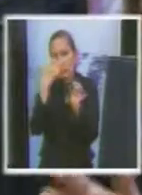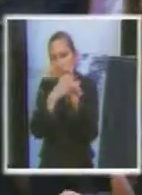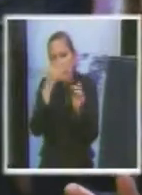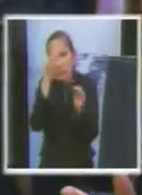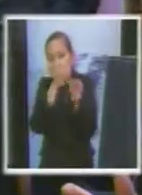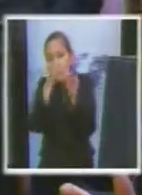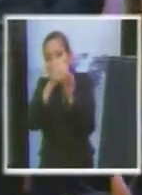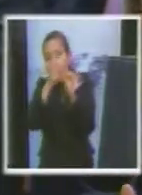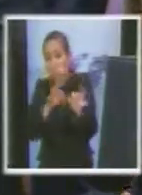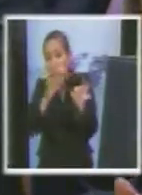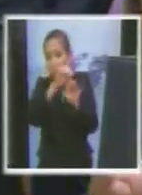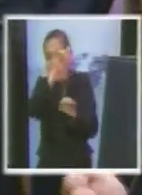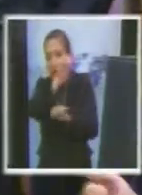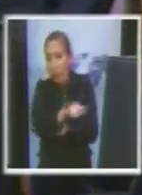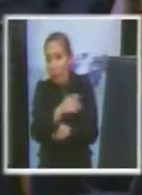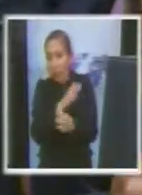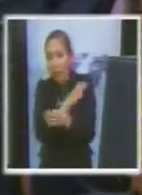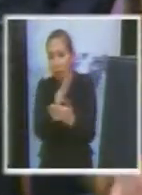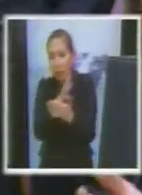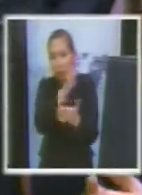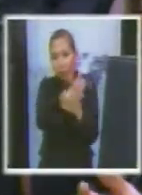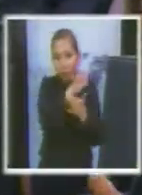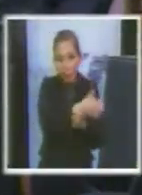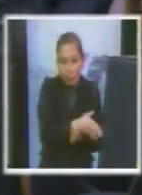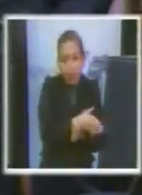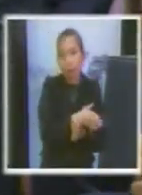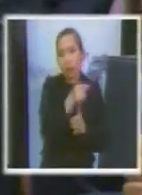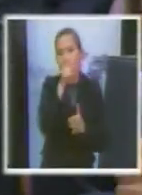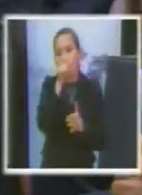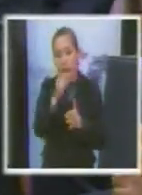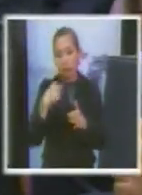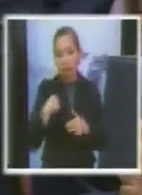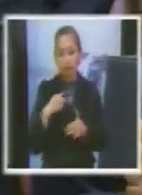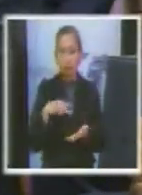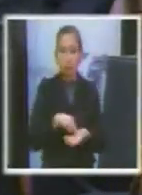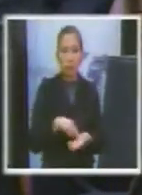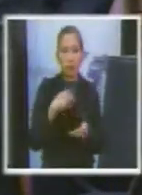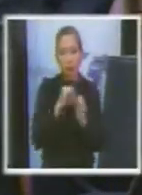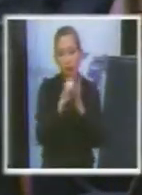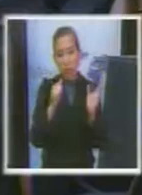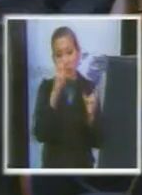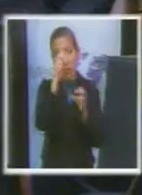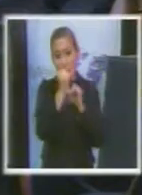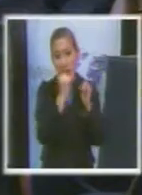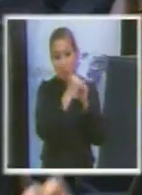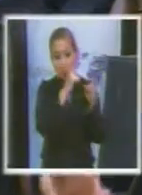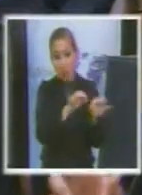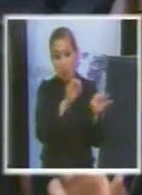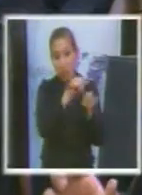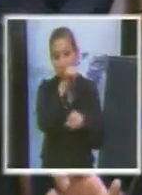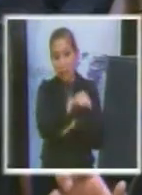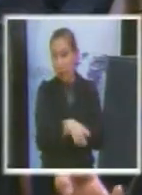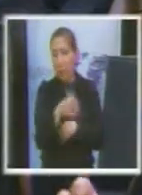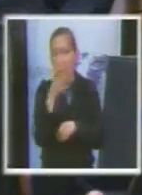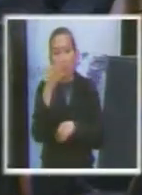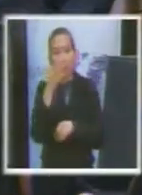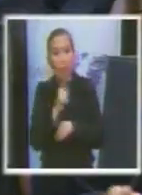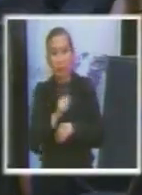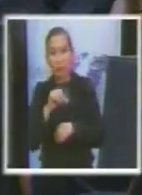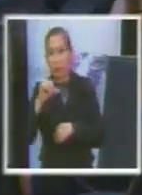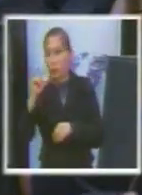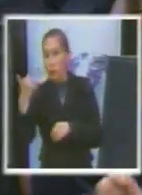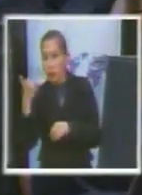por su importancia como actores con protagonismo en la agenda internacional. No tenemos